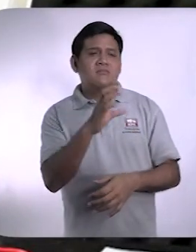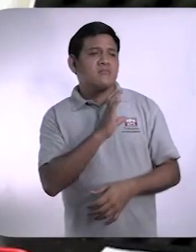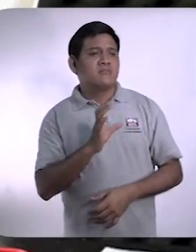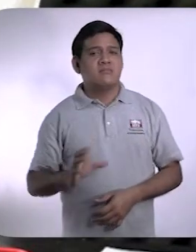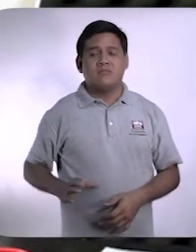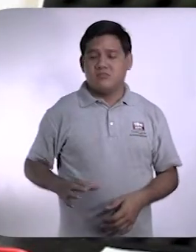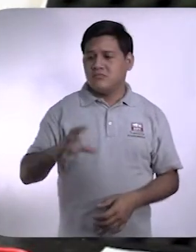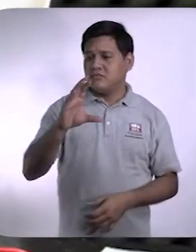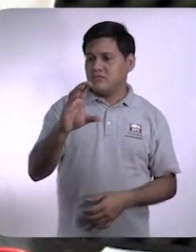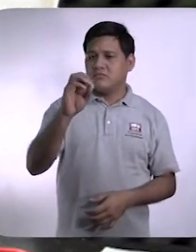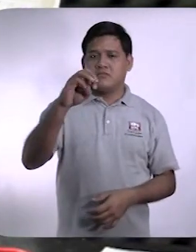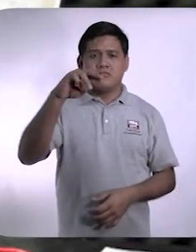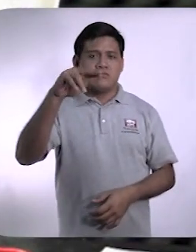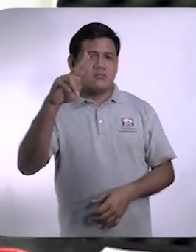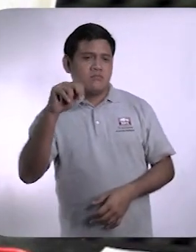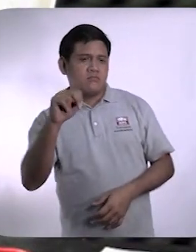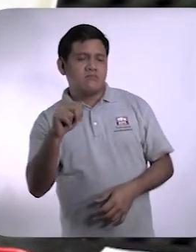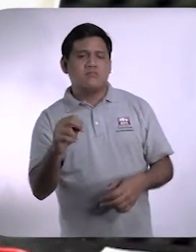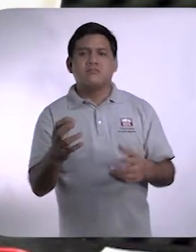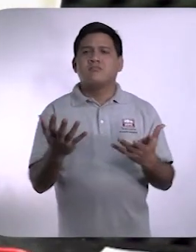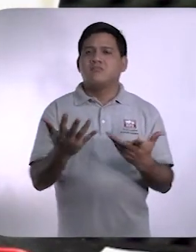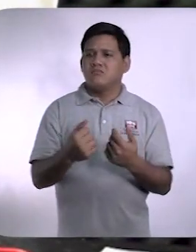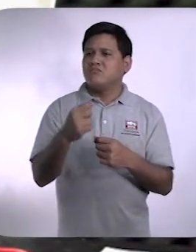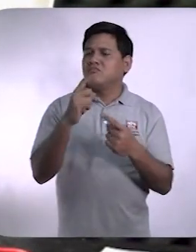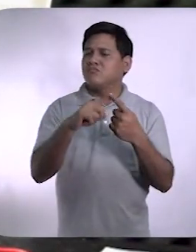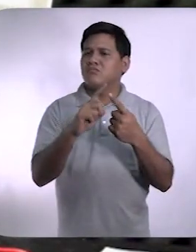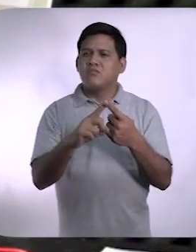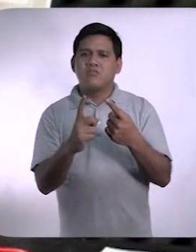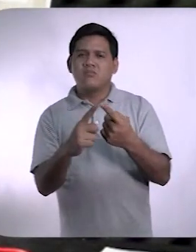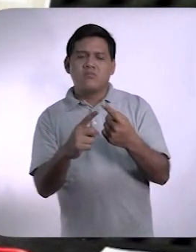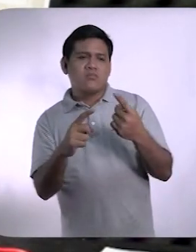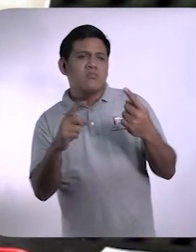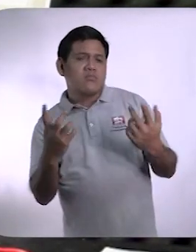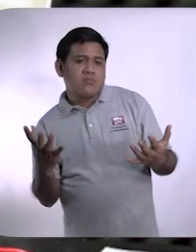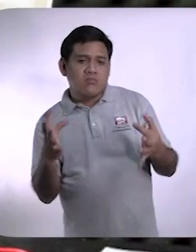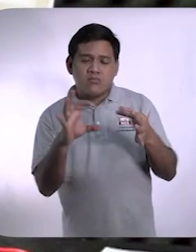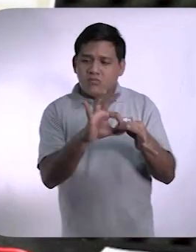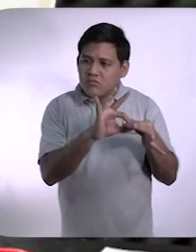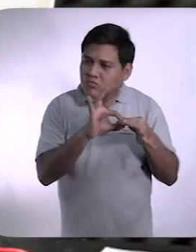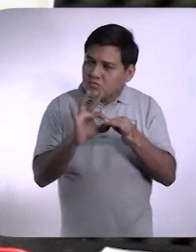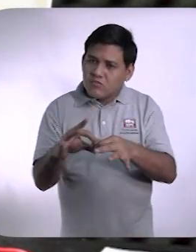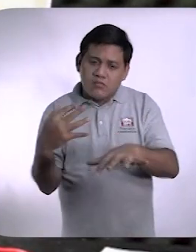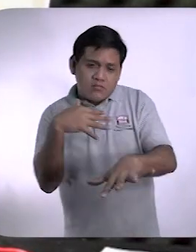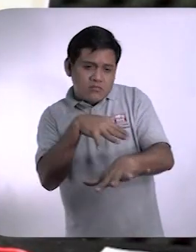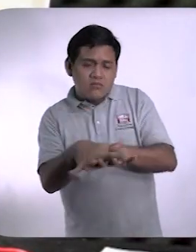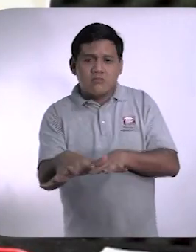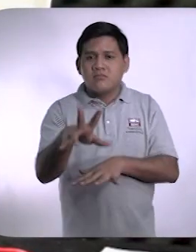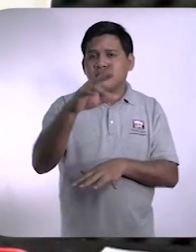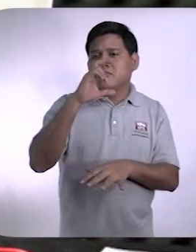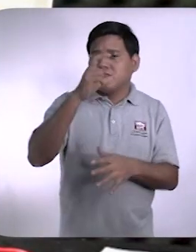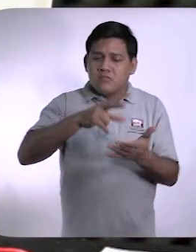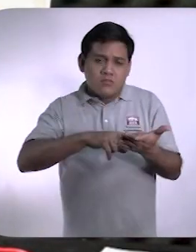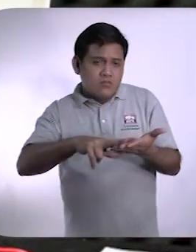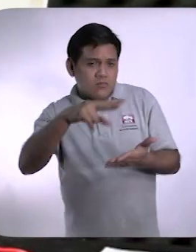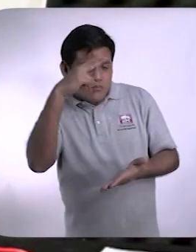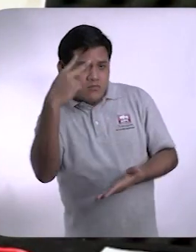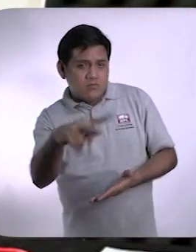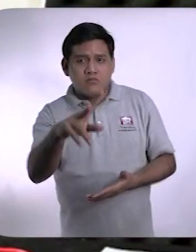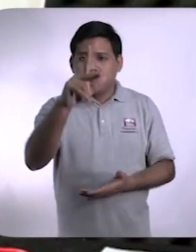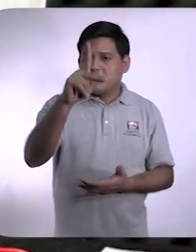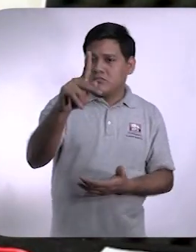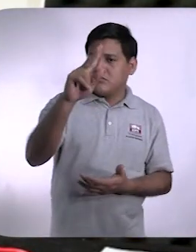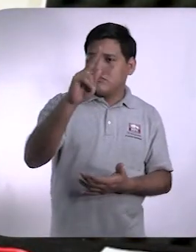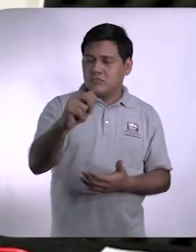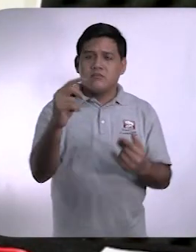explicar cuál es la coalición. Es la que está conformada por el Partido Verde, el Partido del Trabajo y el Partido